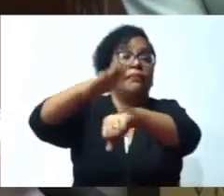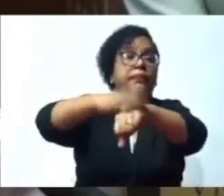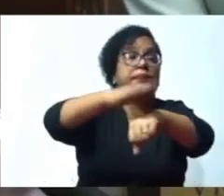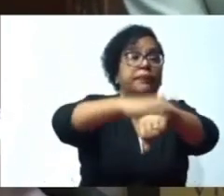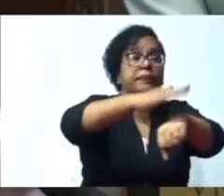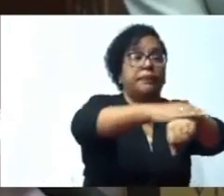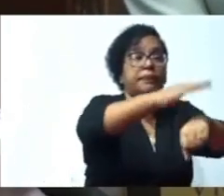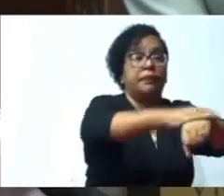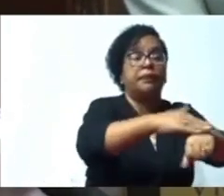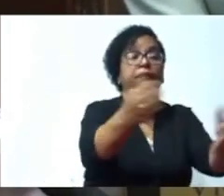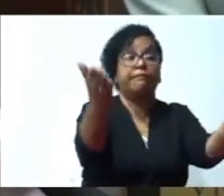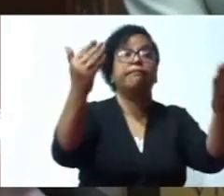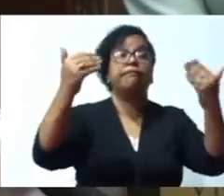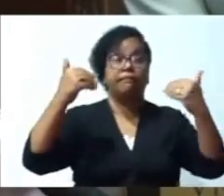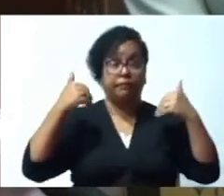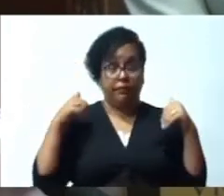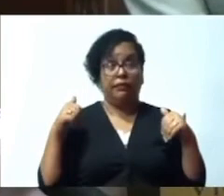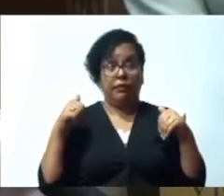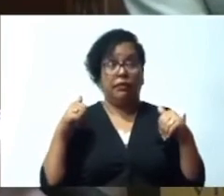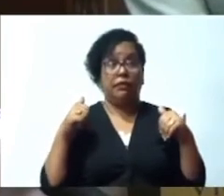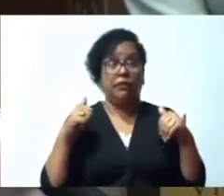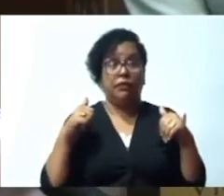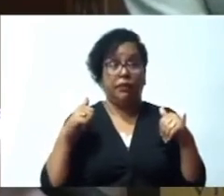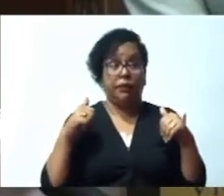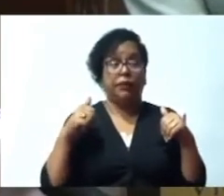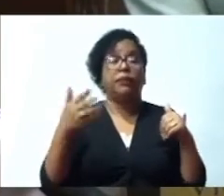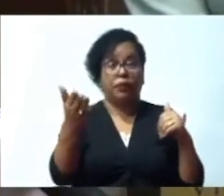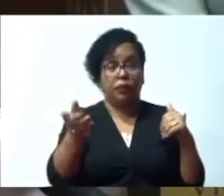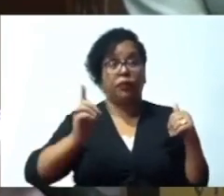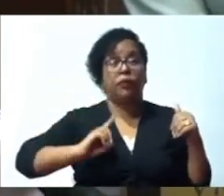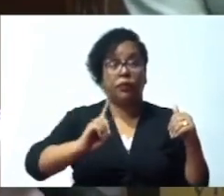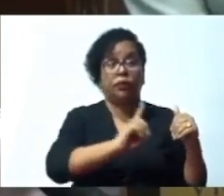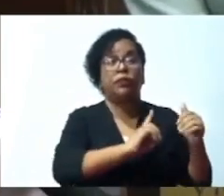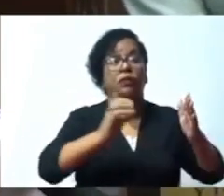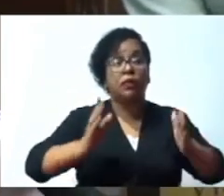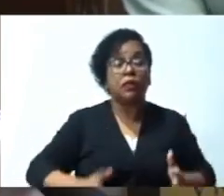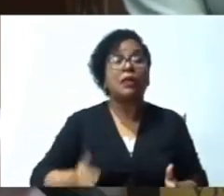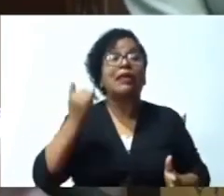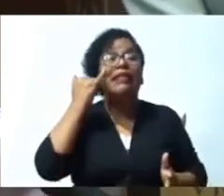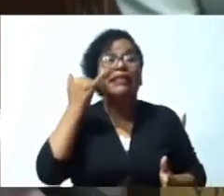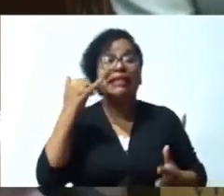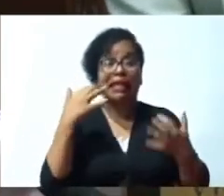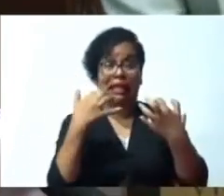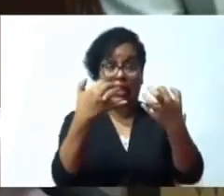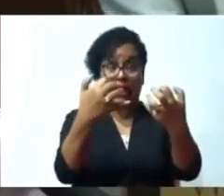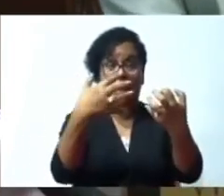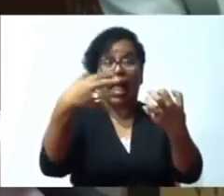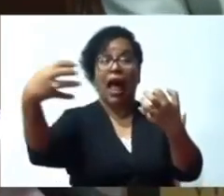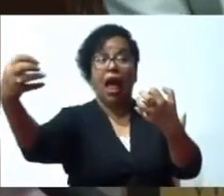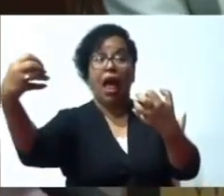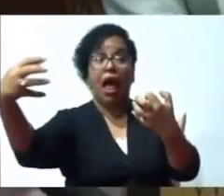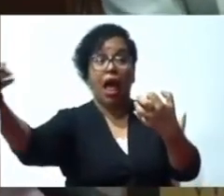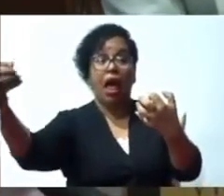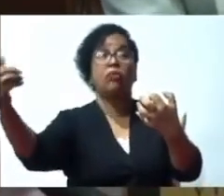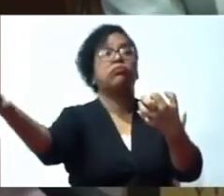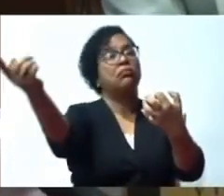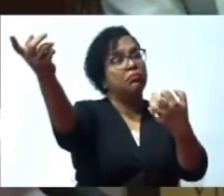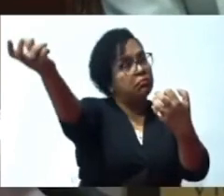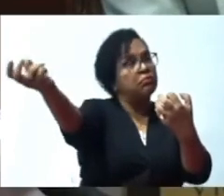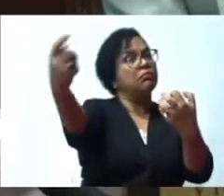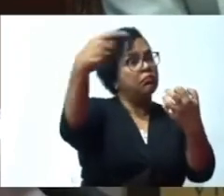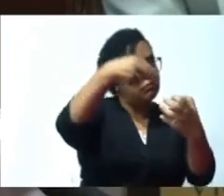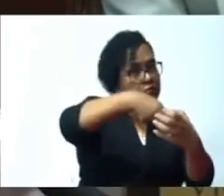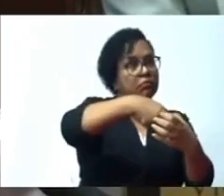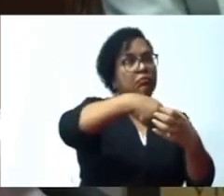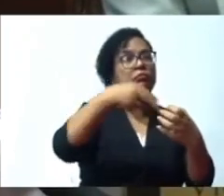señores diputados señoras y señoras diputadas y diputados que están fuera del área que por favor ingresen